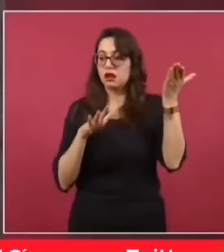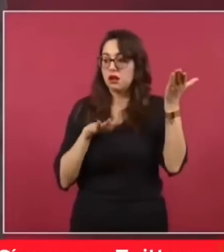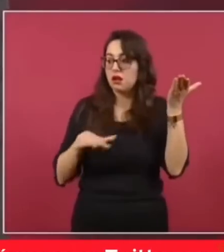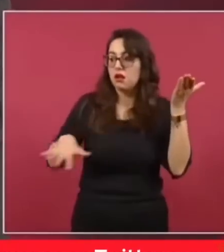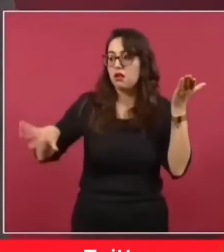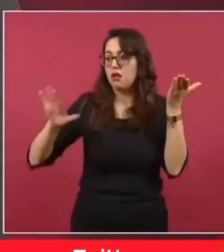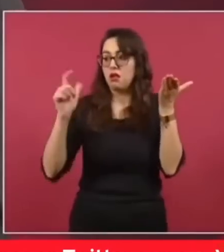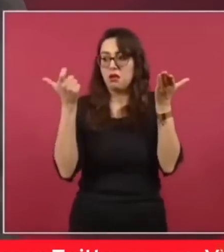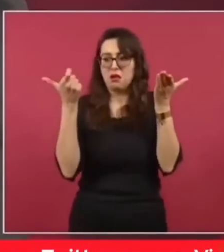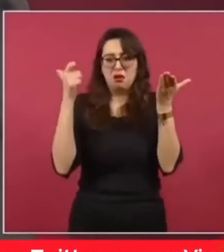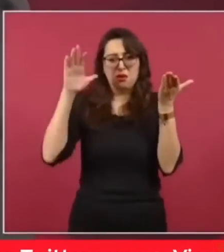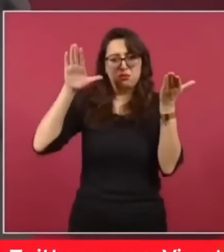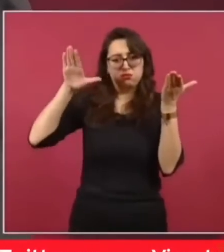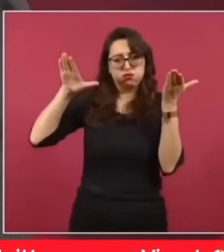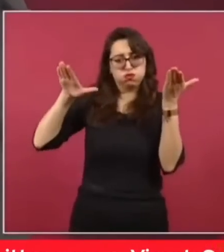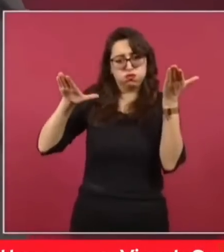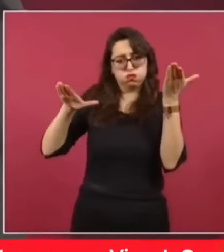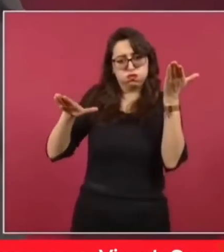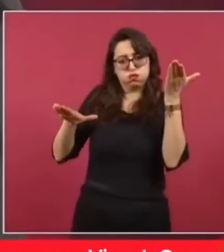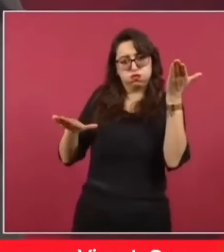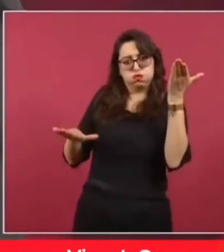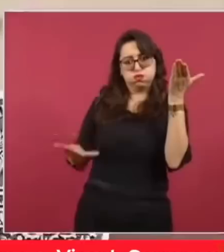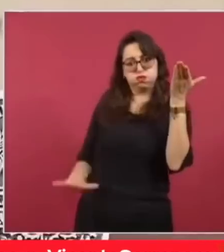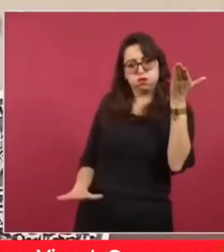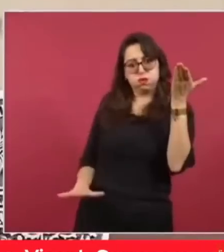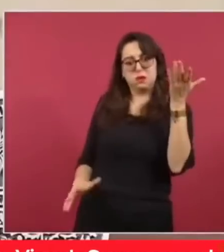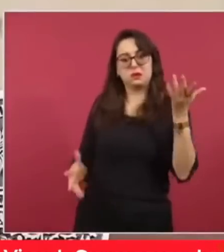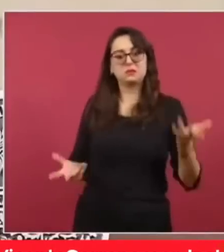Entonces ya no importaba